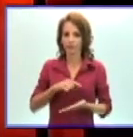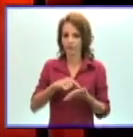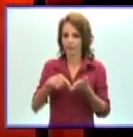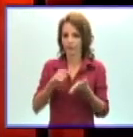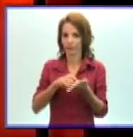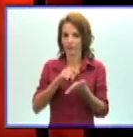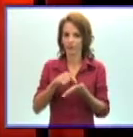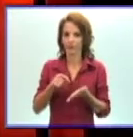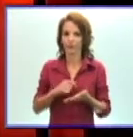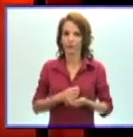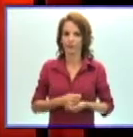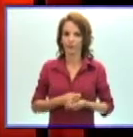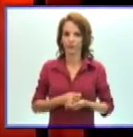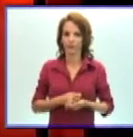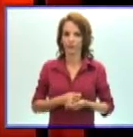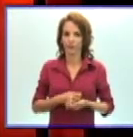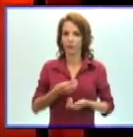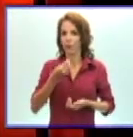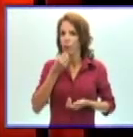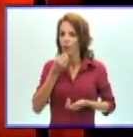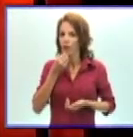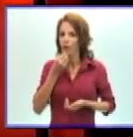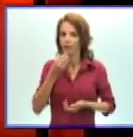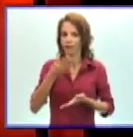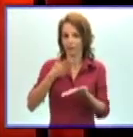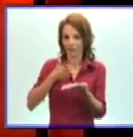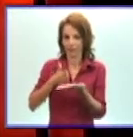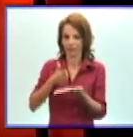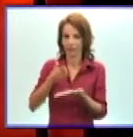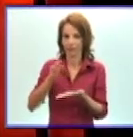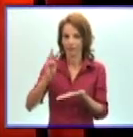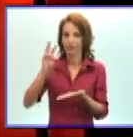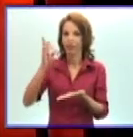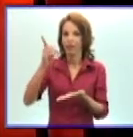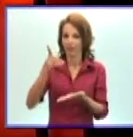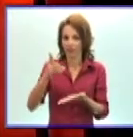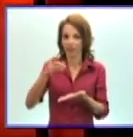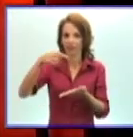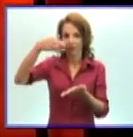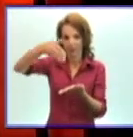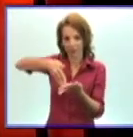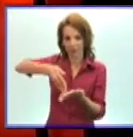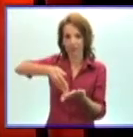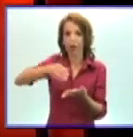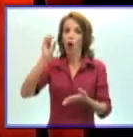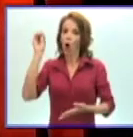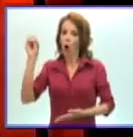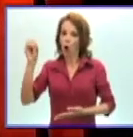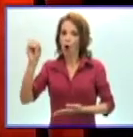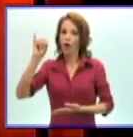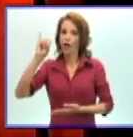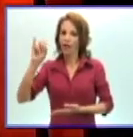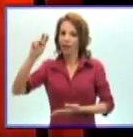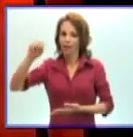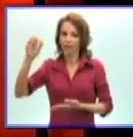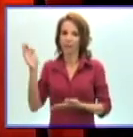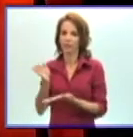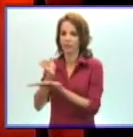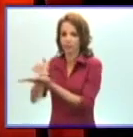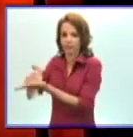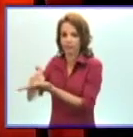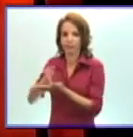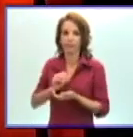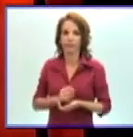que las mediciones pueden ser directas o indirectas. Y para medir, ¿qué necesitamos? Bueno, instrumentos